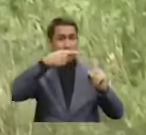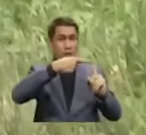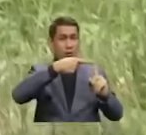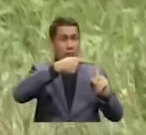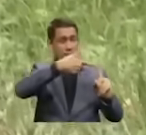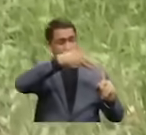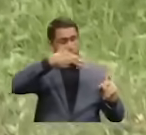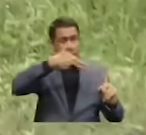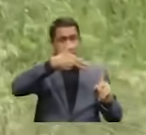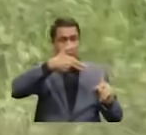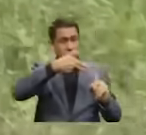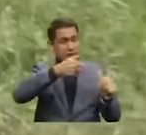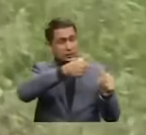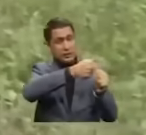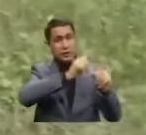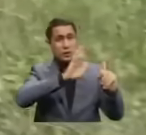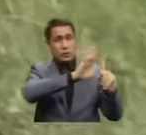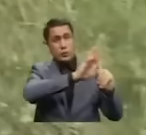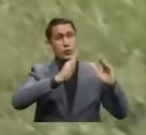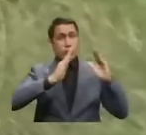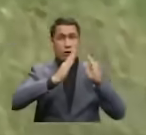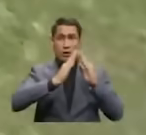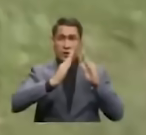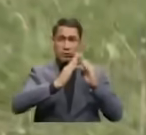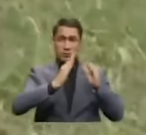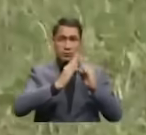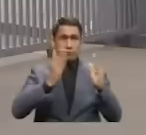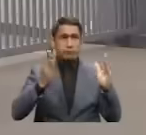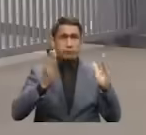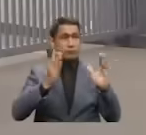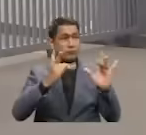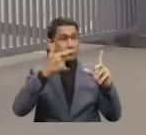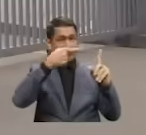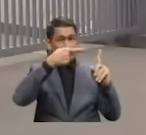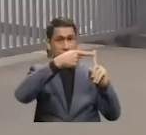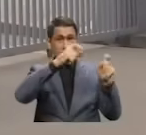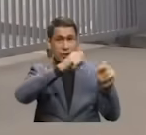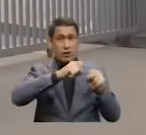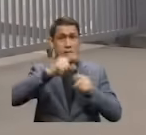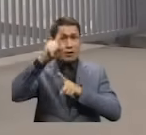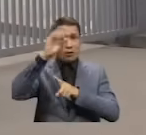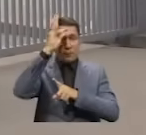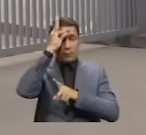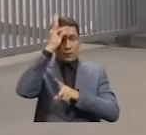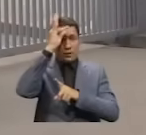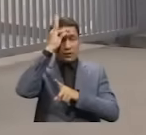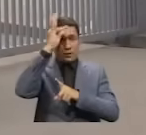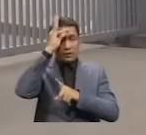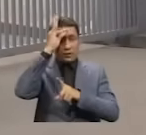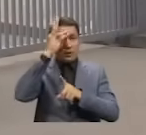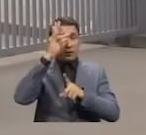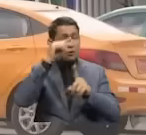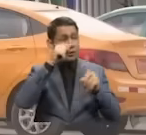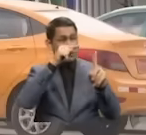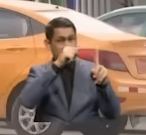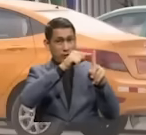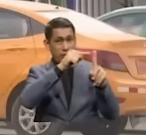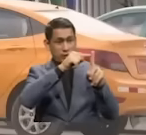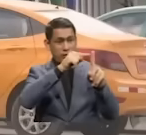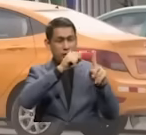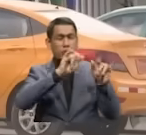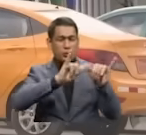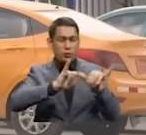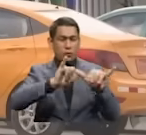por varios sujetos que le dispararon. La víctima fue llevada a un hospital de la zona donde actualmente está